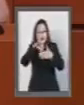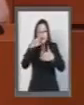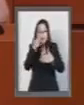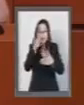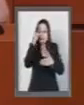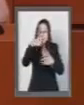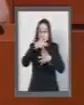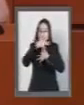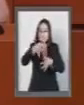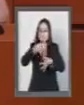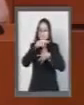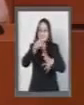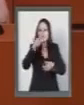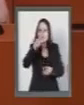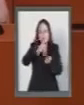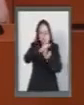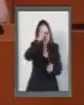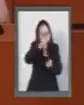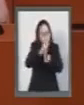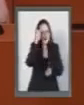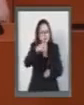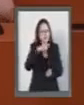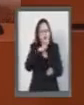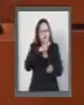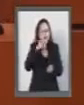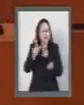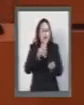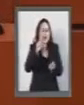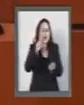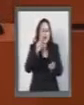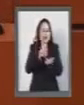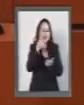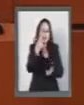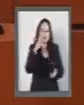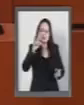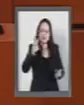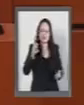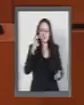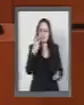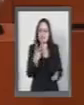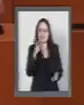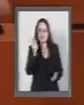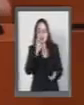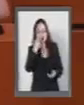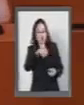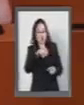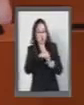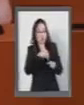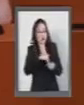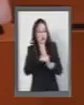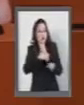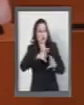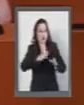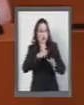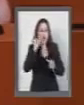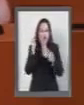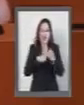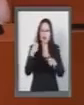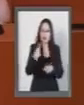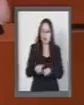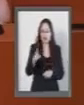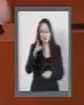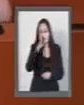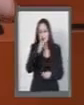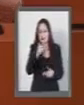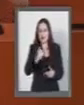se publicitaran las declaraciones, si se consideraban que lastimaba su vida privada. Los senadores